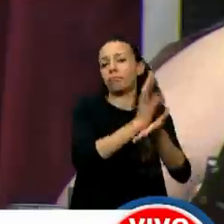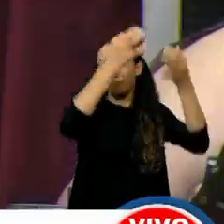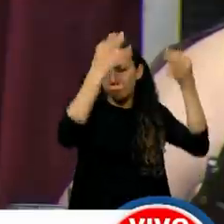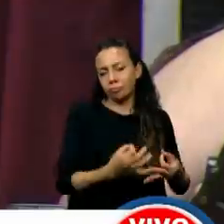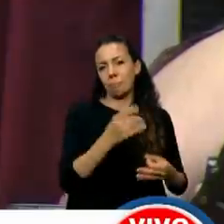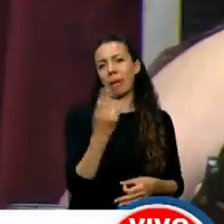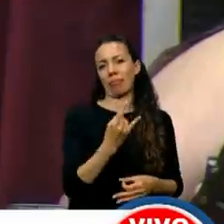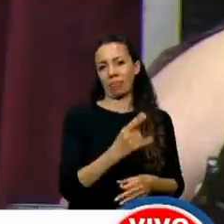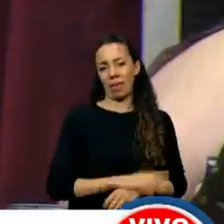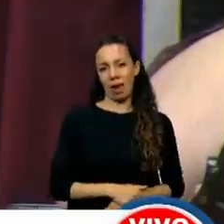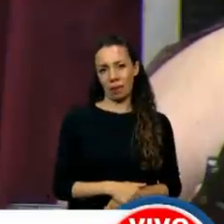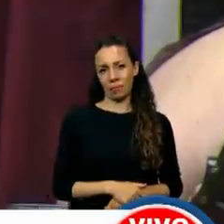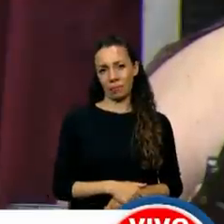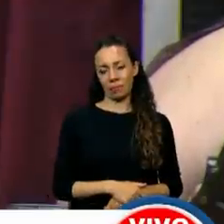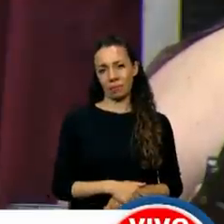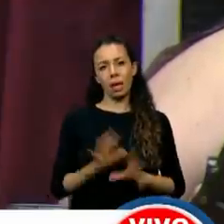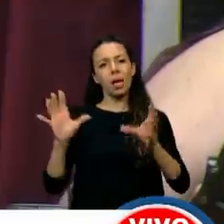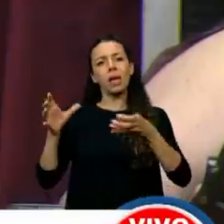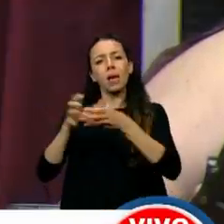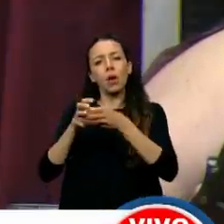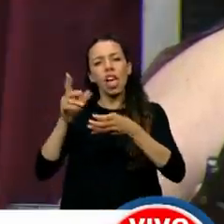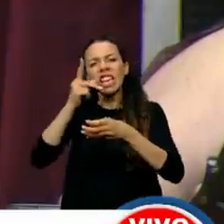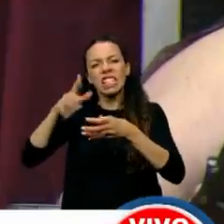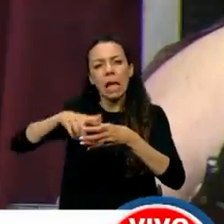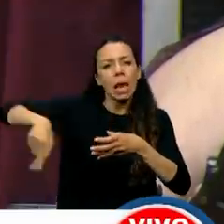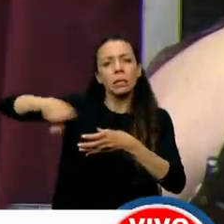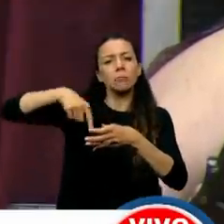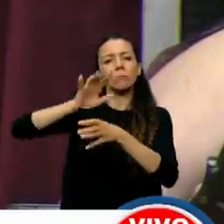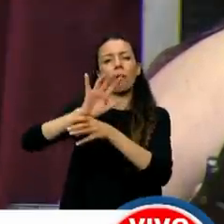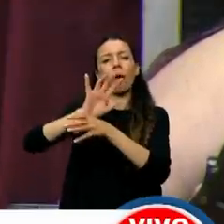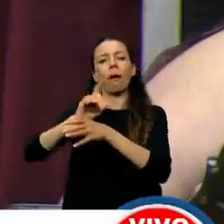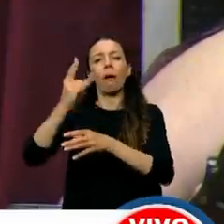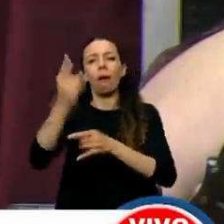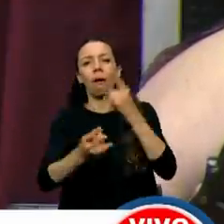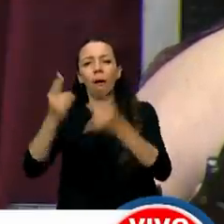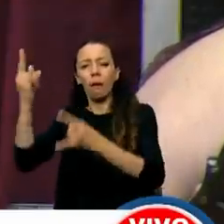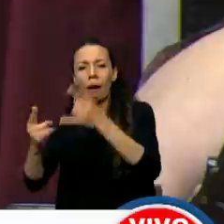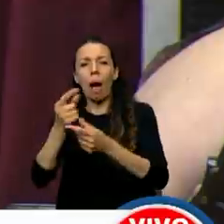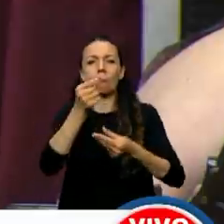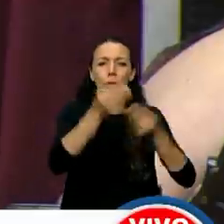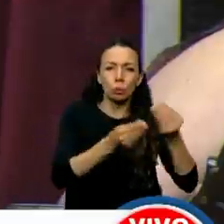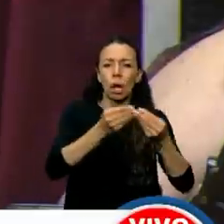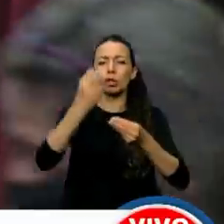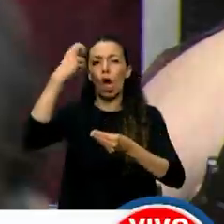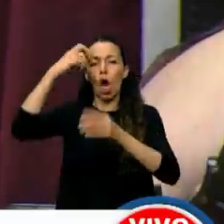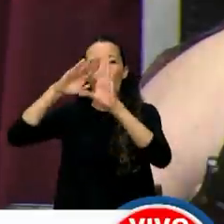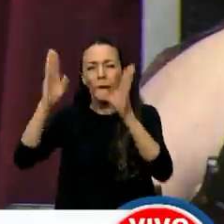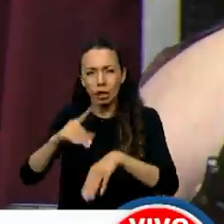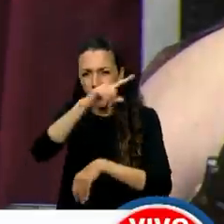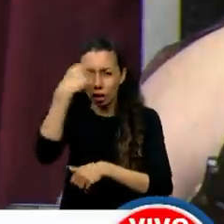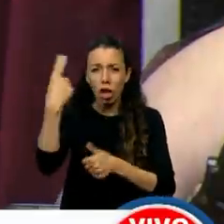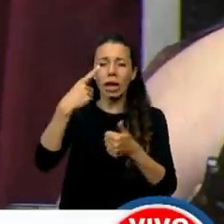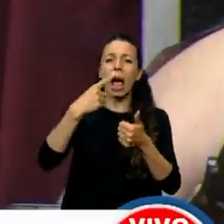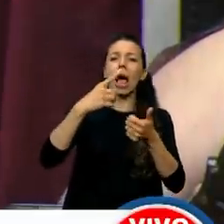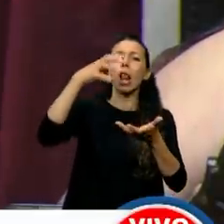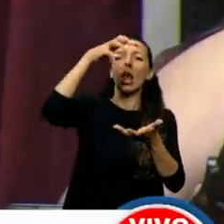convierte a las instituciones al presupuesto al congreso nacional al consejo de la magistratura como